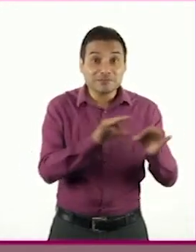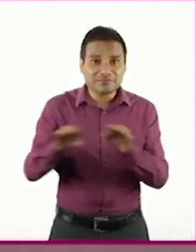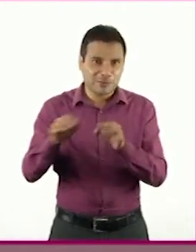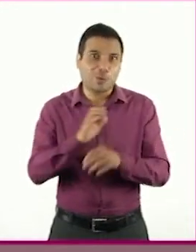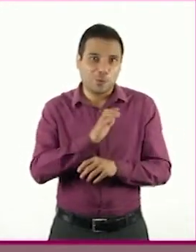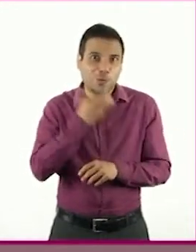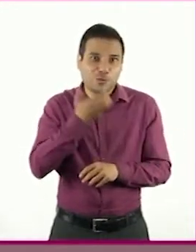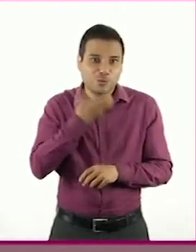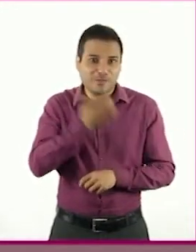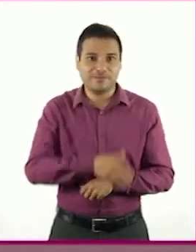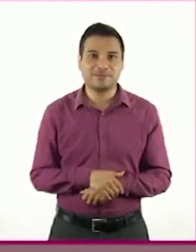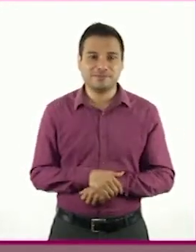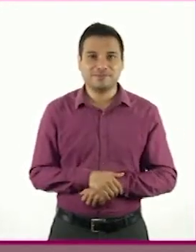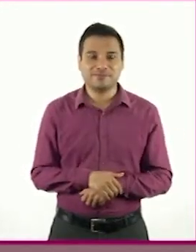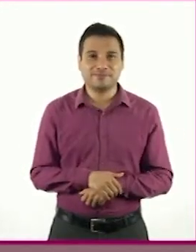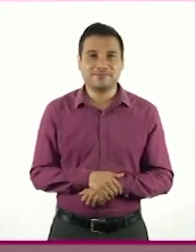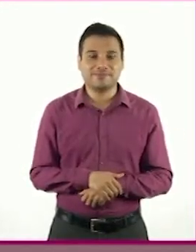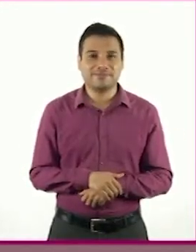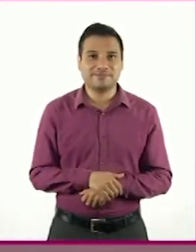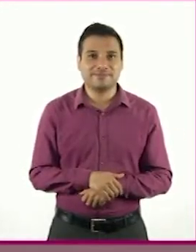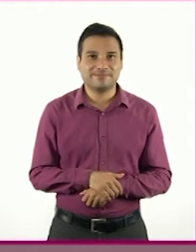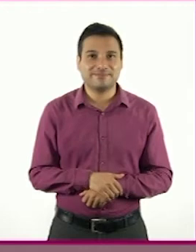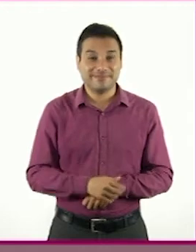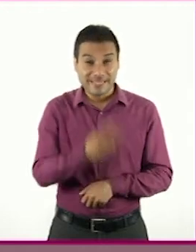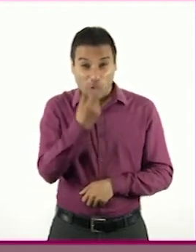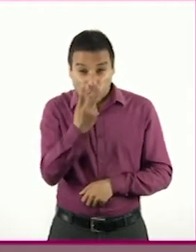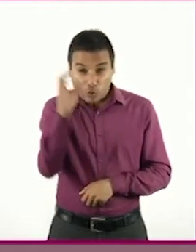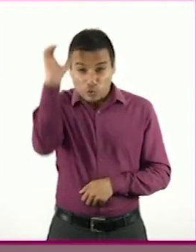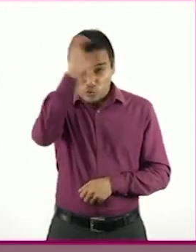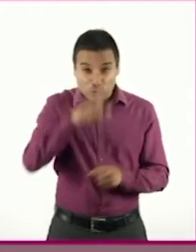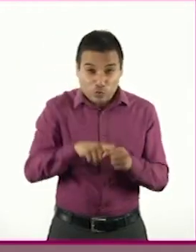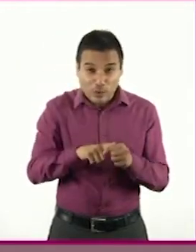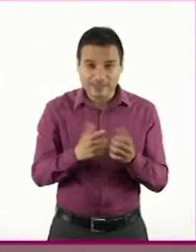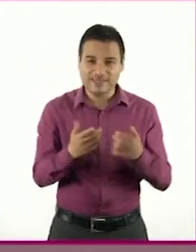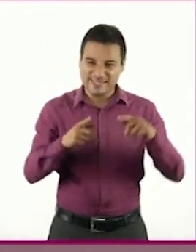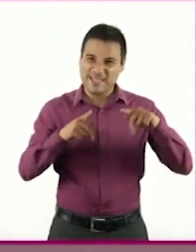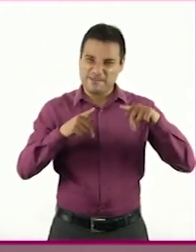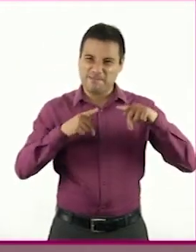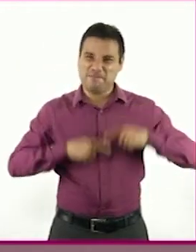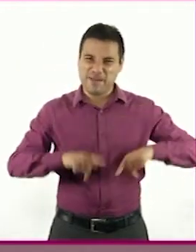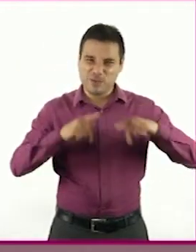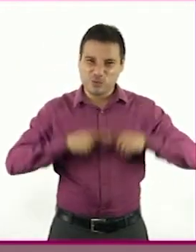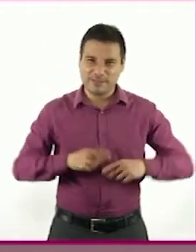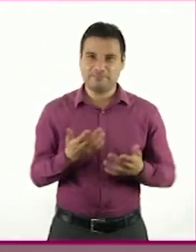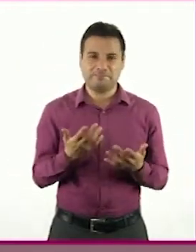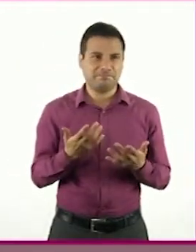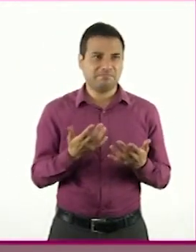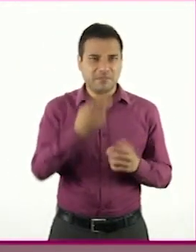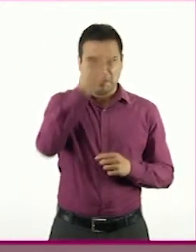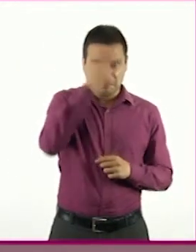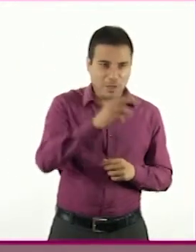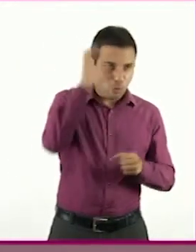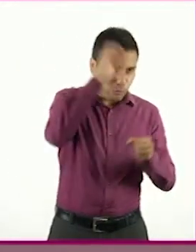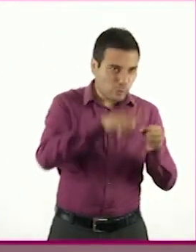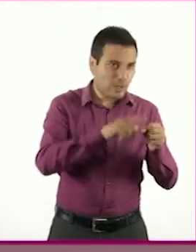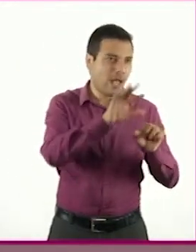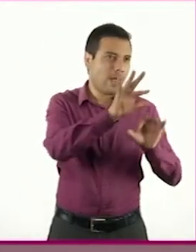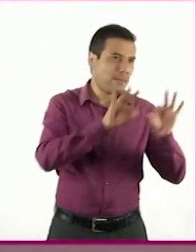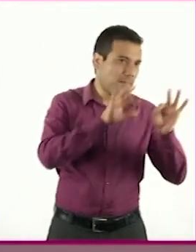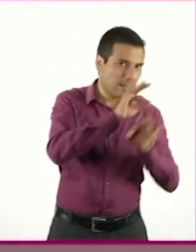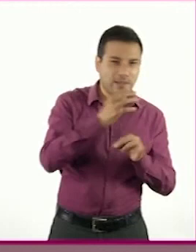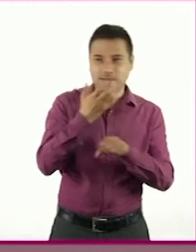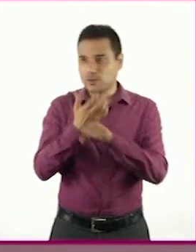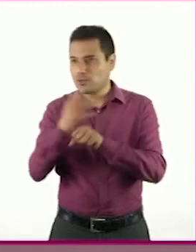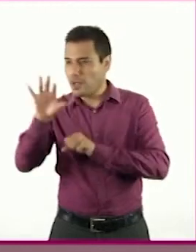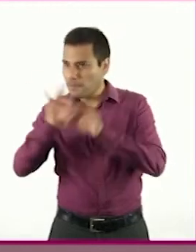comunes. El convivir con ambas culturas ocasiona que las personas retomen elementos de una o de otra y